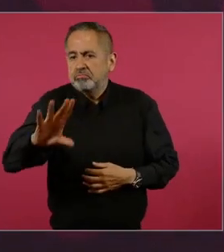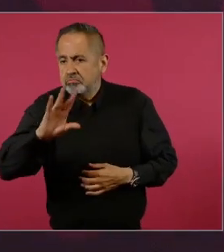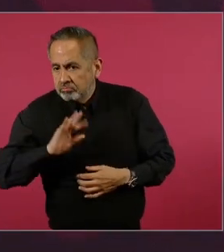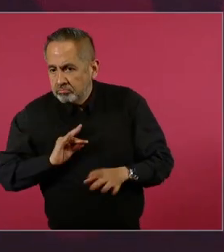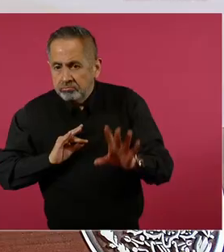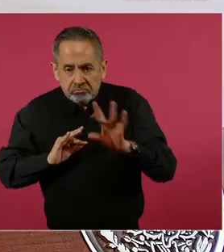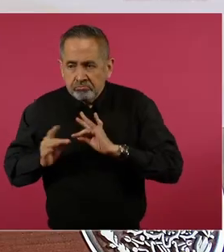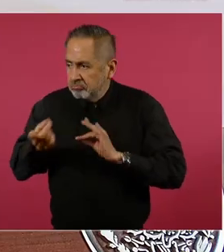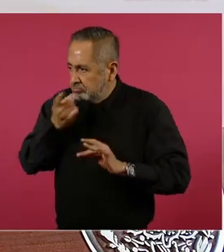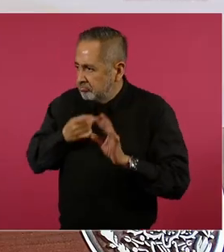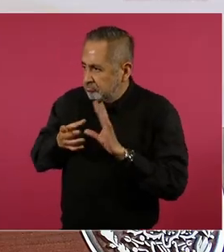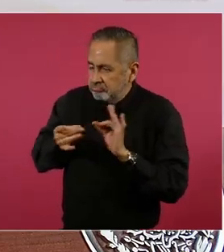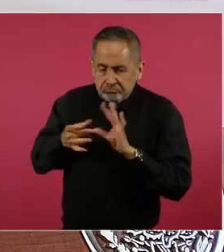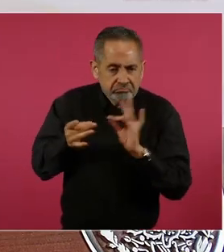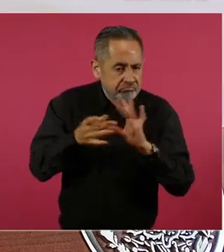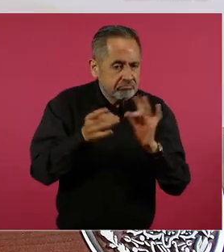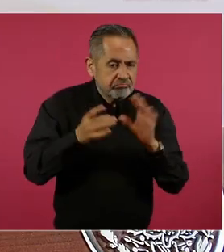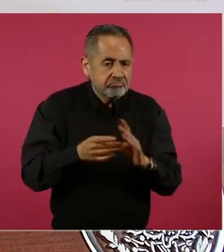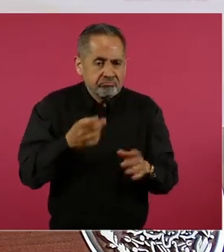de que